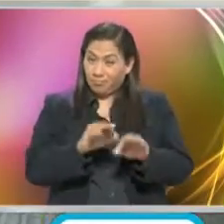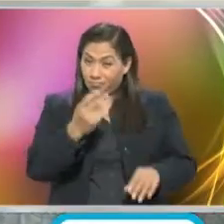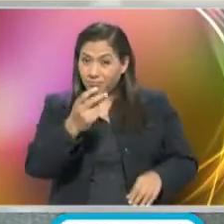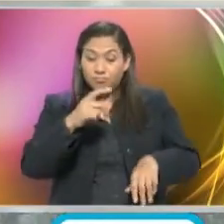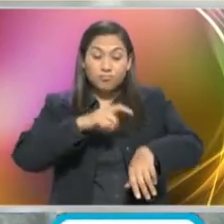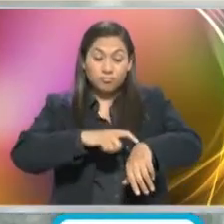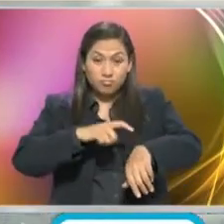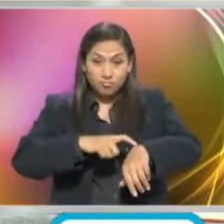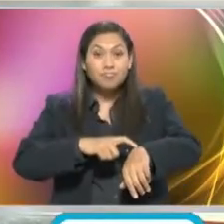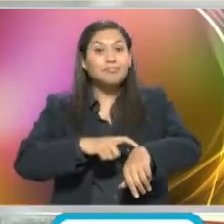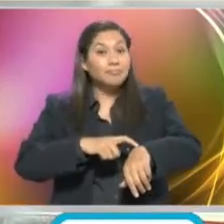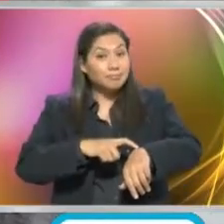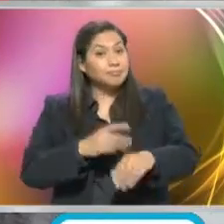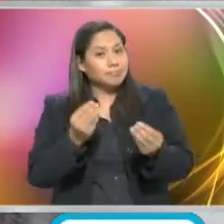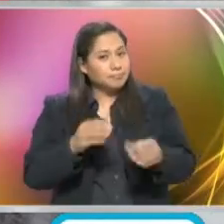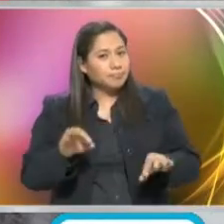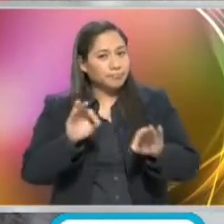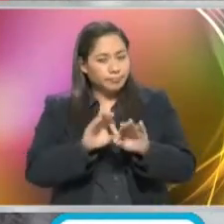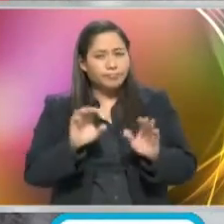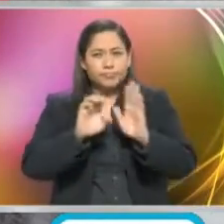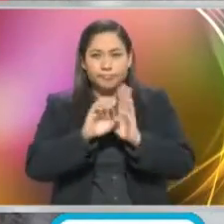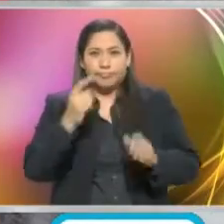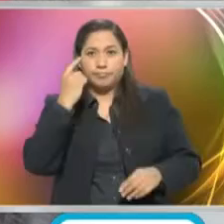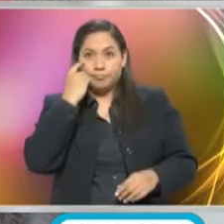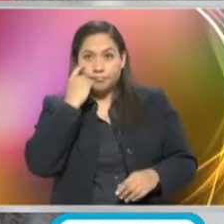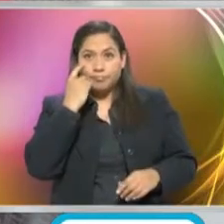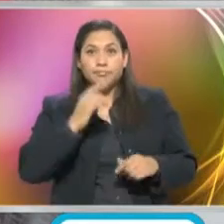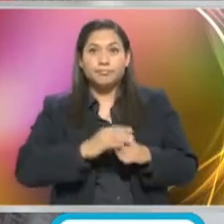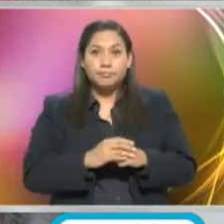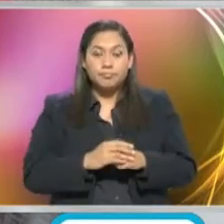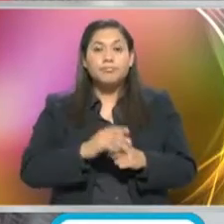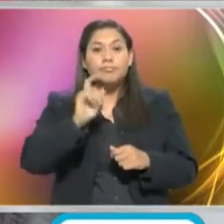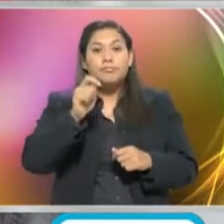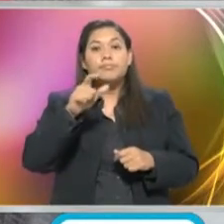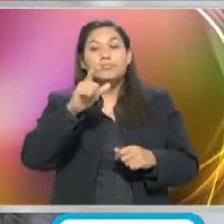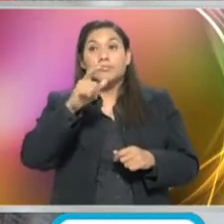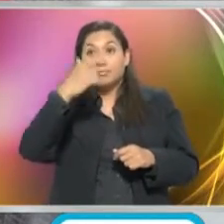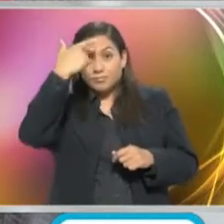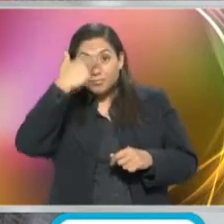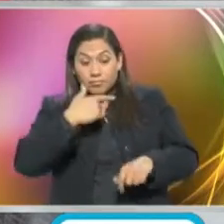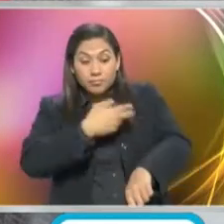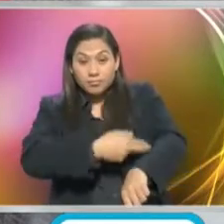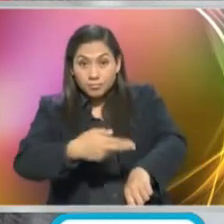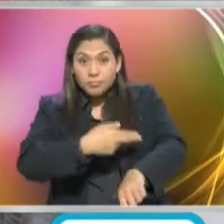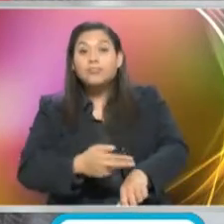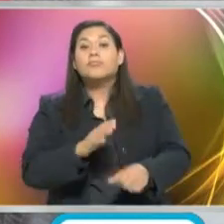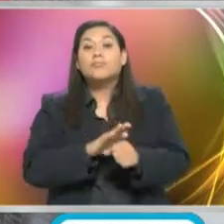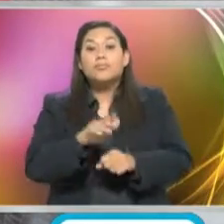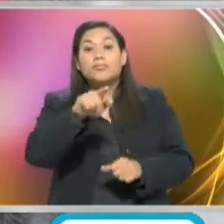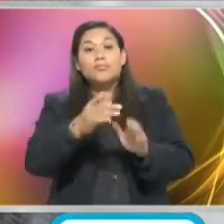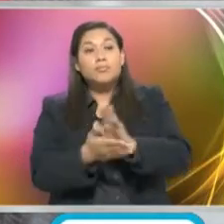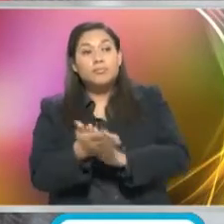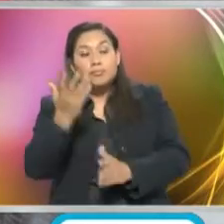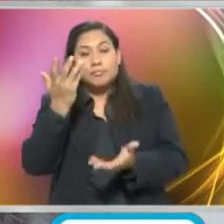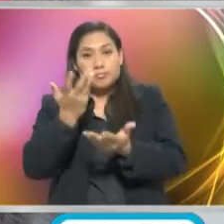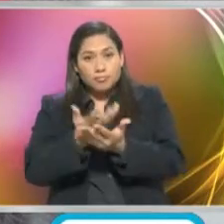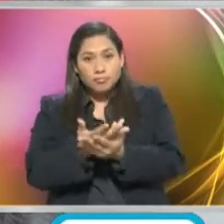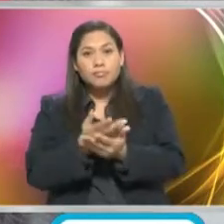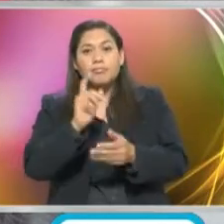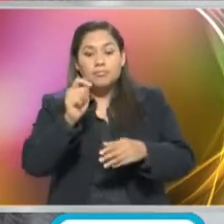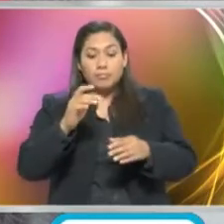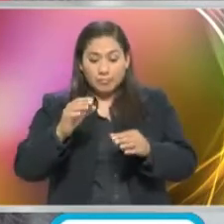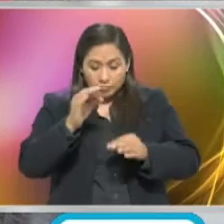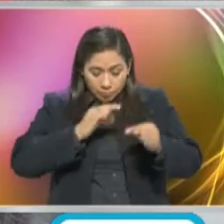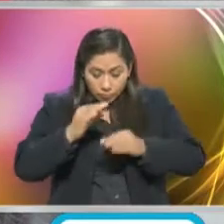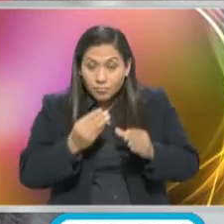los horarios son de suma importancia. Entonces, ¿cuál es el proceso de la noche? El proceso de la noche es irse a descansar y regenerar células. Entonces